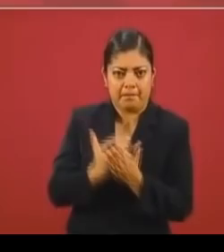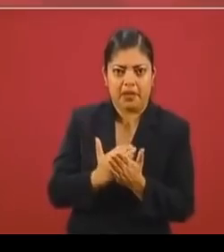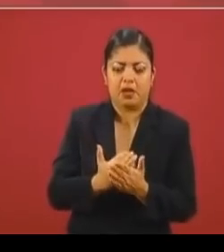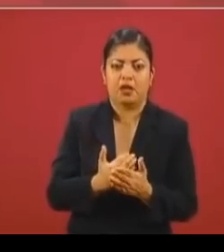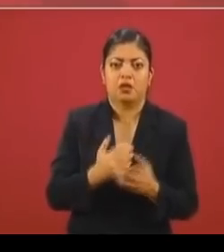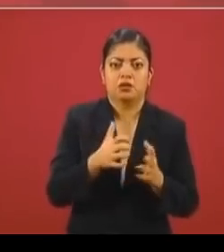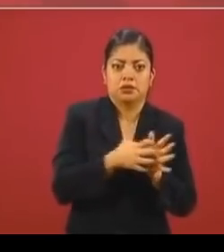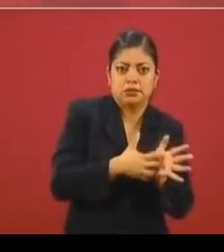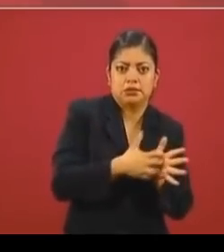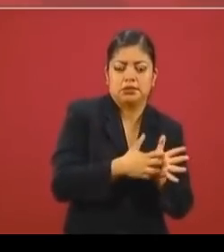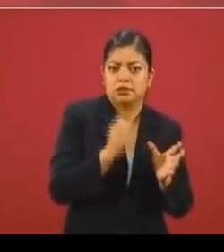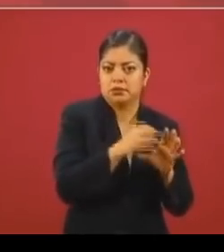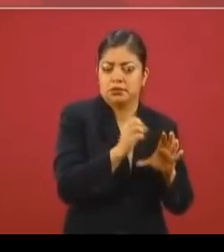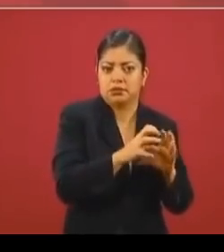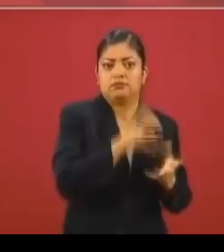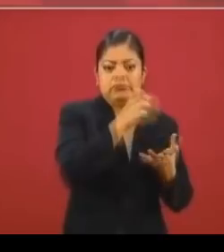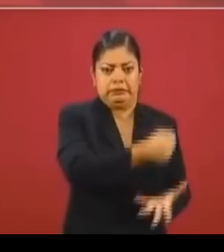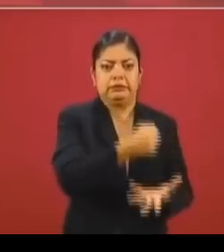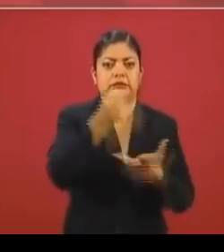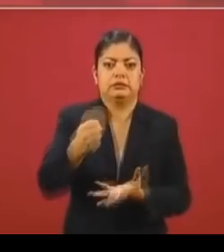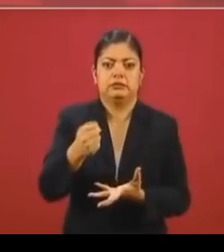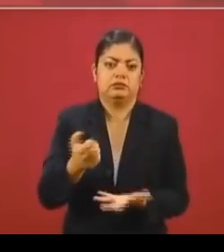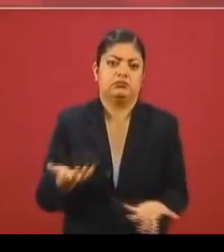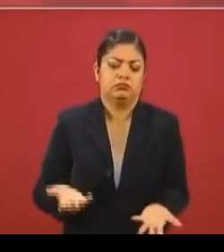ayudan también los sectores